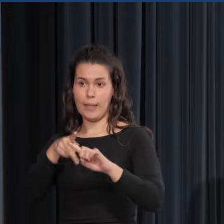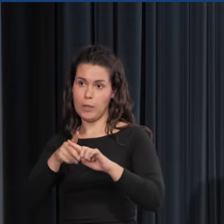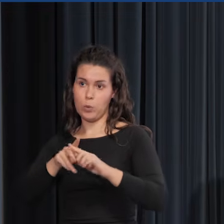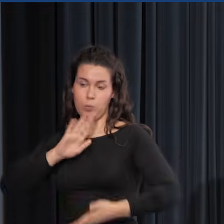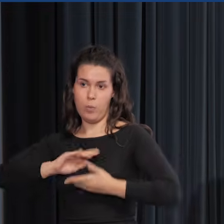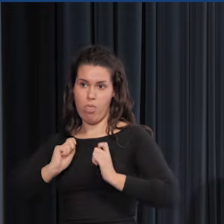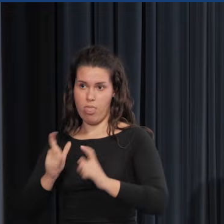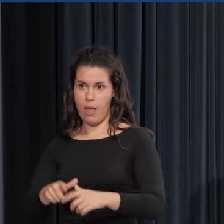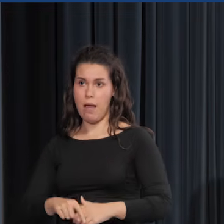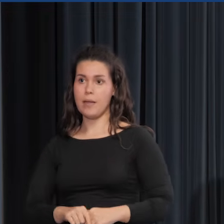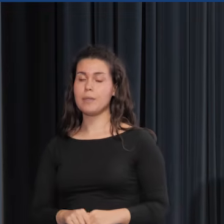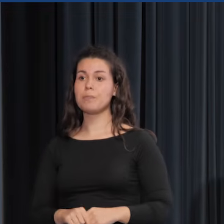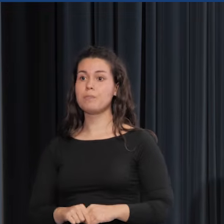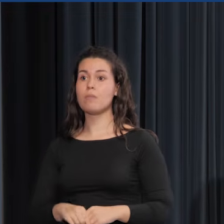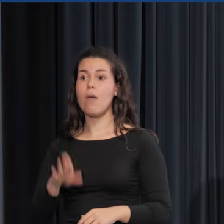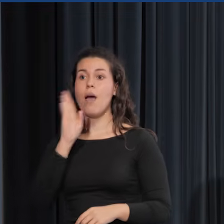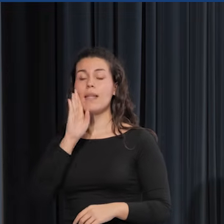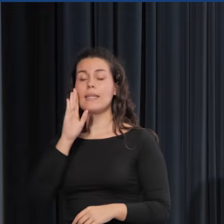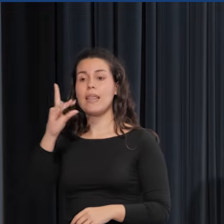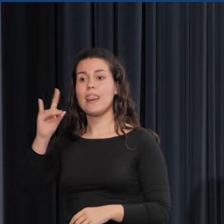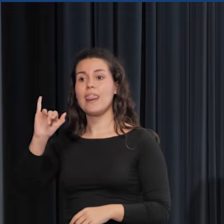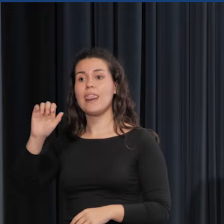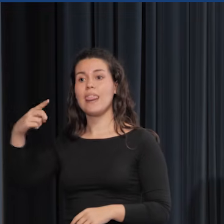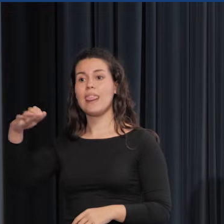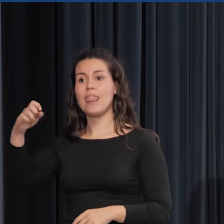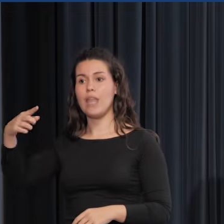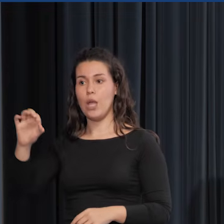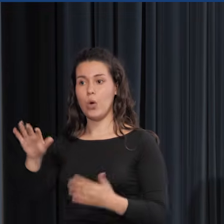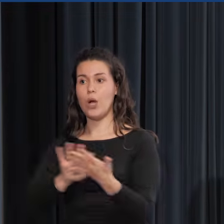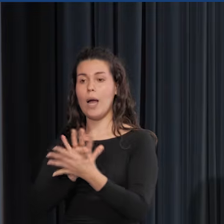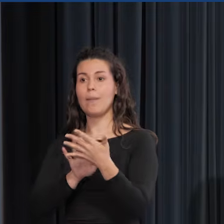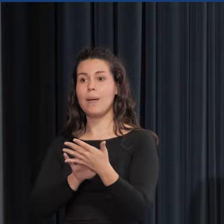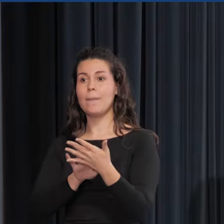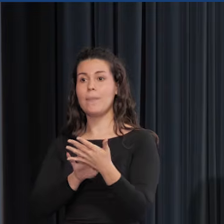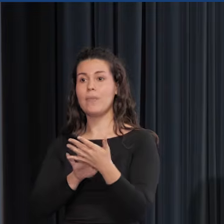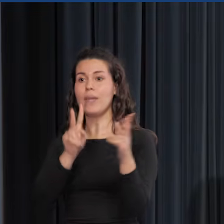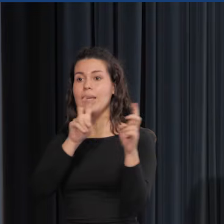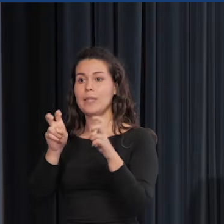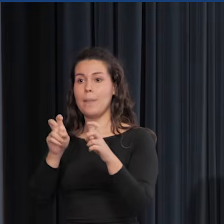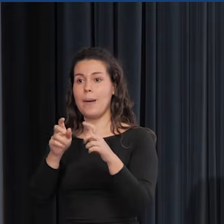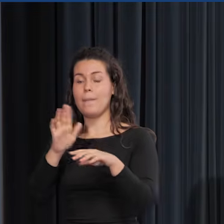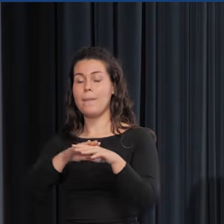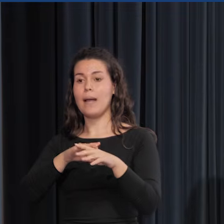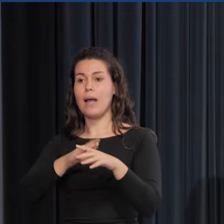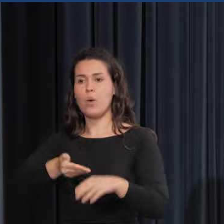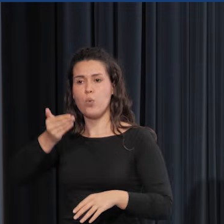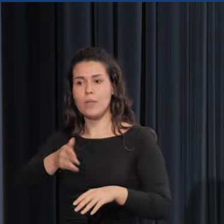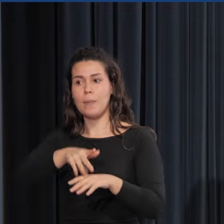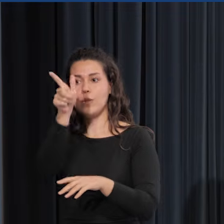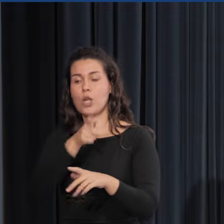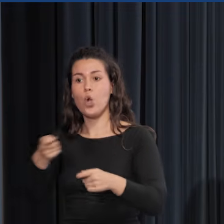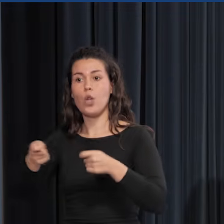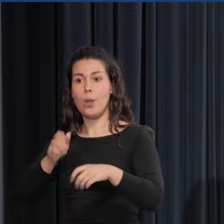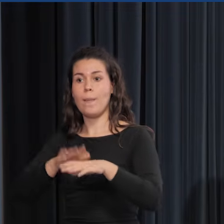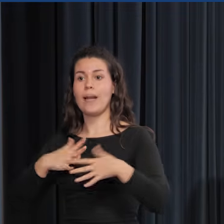técnicos. Antes Diego comentaba que la importancia de los coordinadores de seguridad seguridad y salud en obra, pero